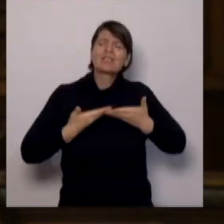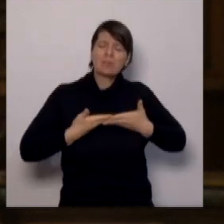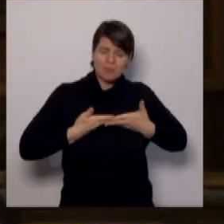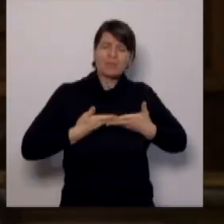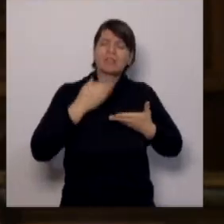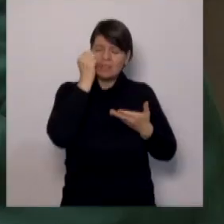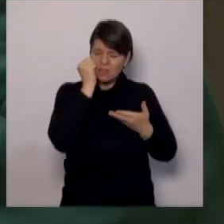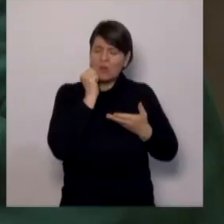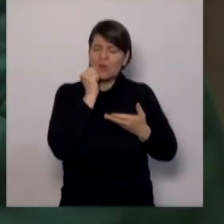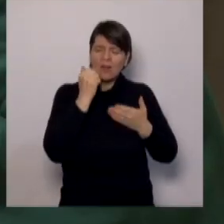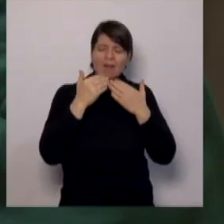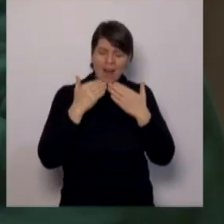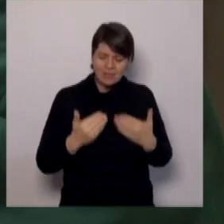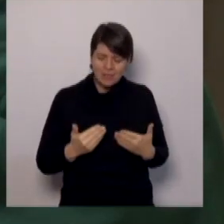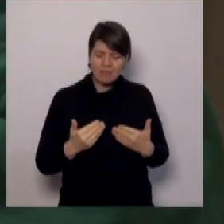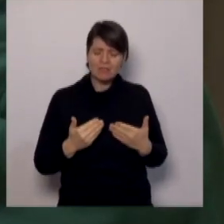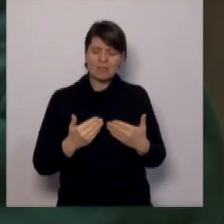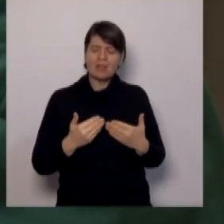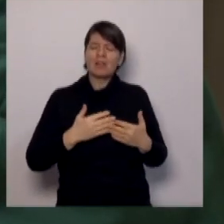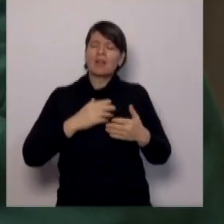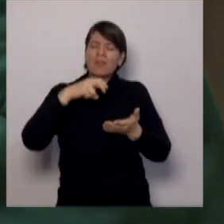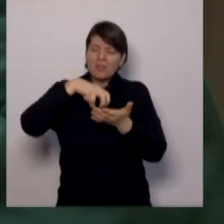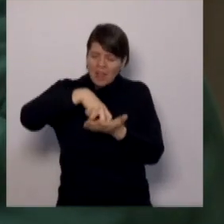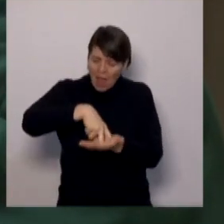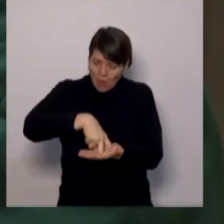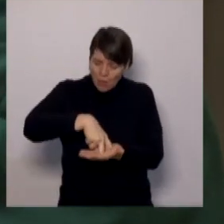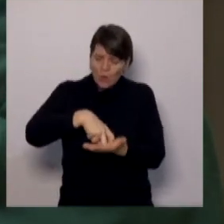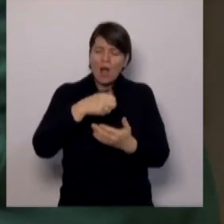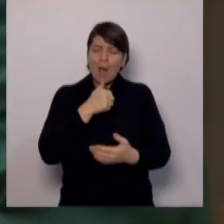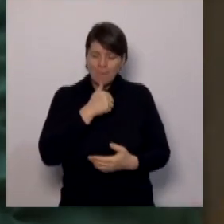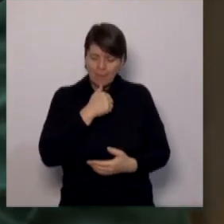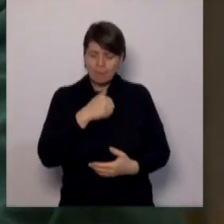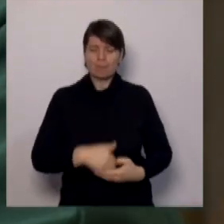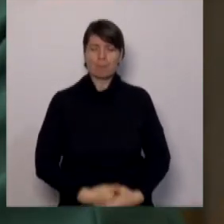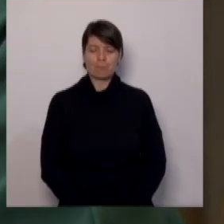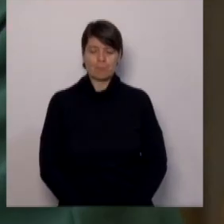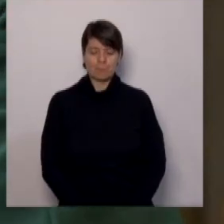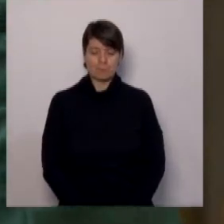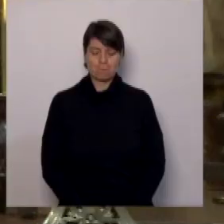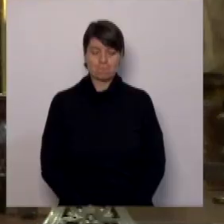Señor. Gracias, te adoro. Amén.